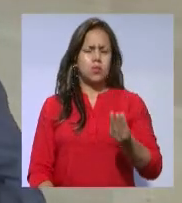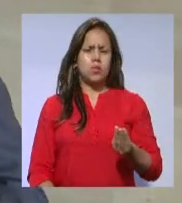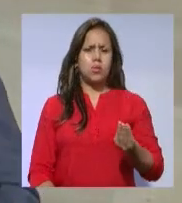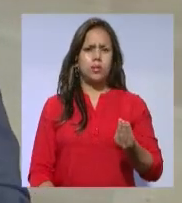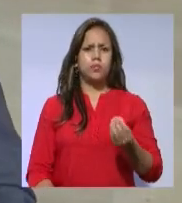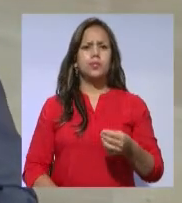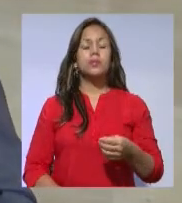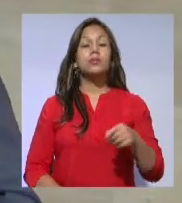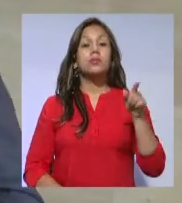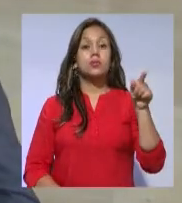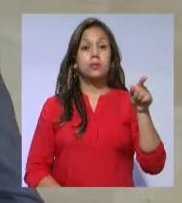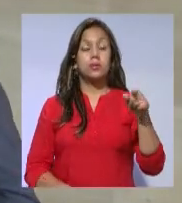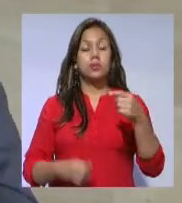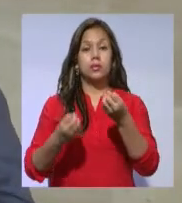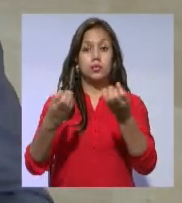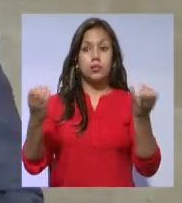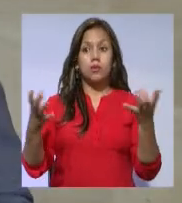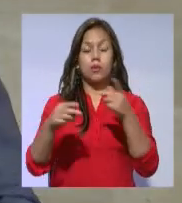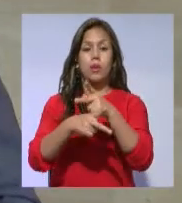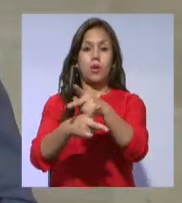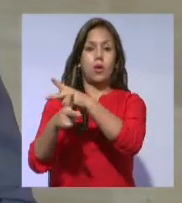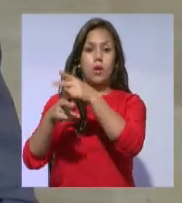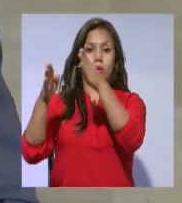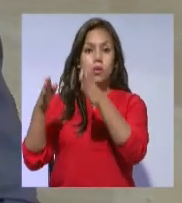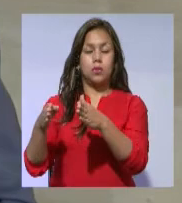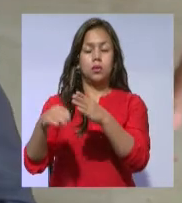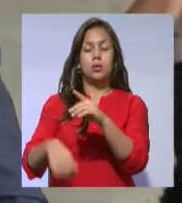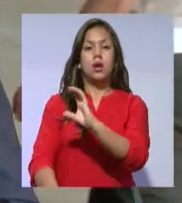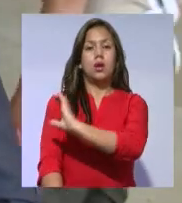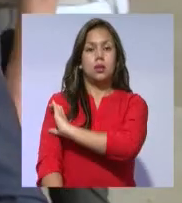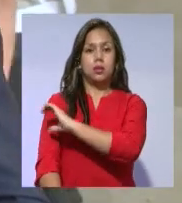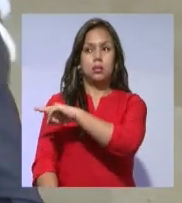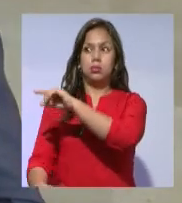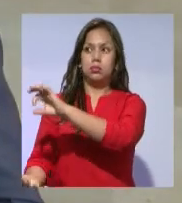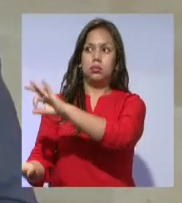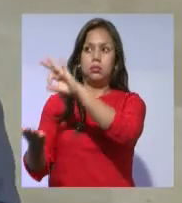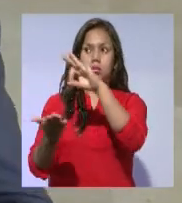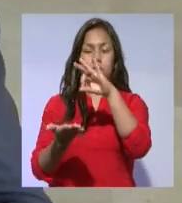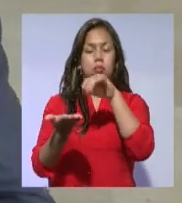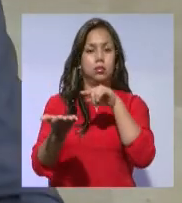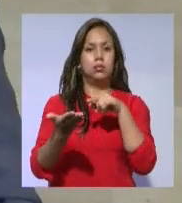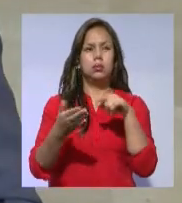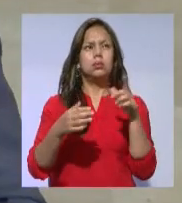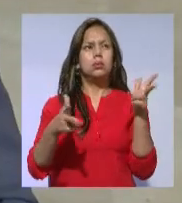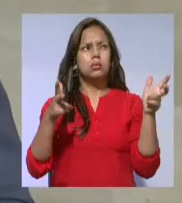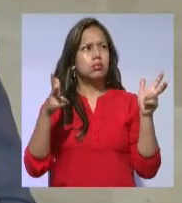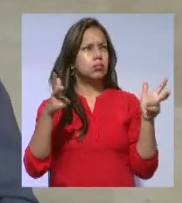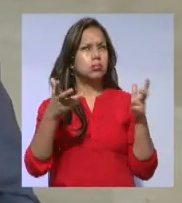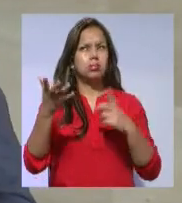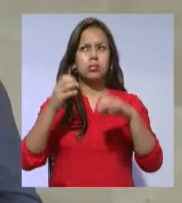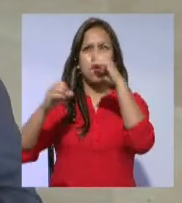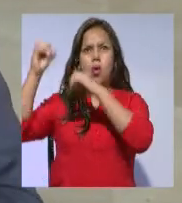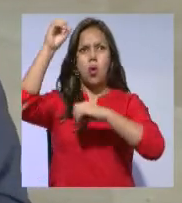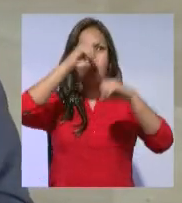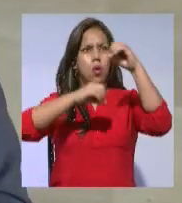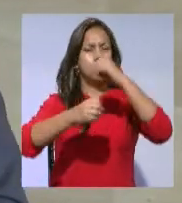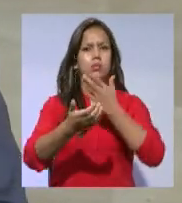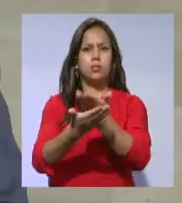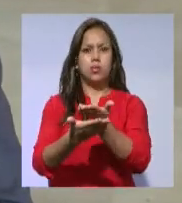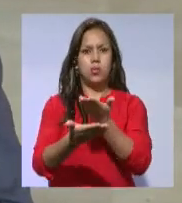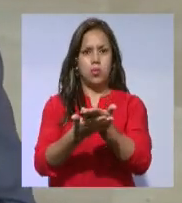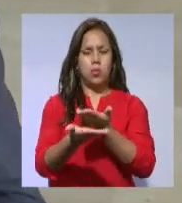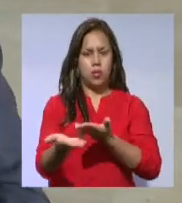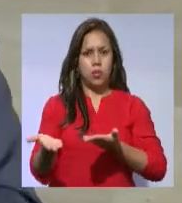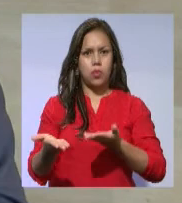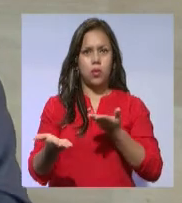este evento también participó la consejera del consejo nacional electoral novia villacís ella escuchó las observaciones sobre esta propuesta de ley que